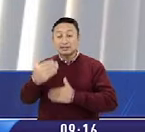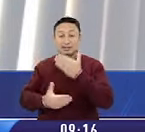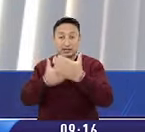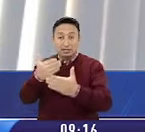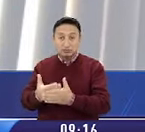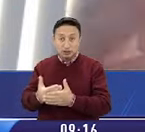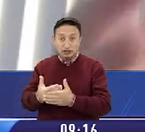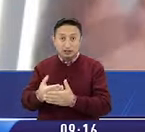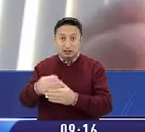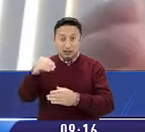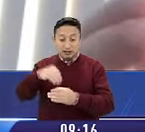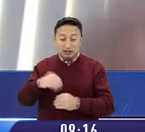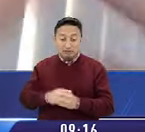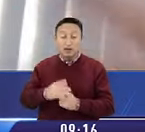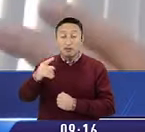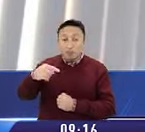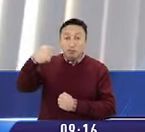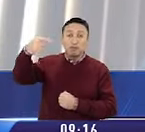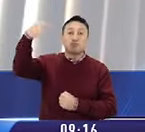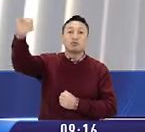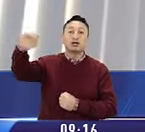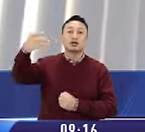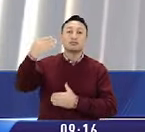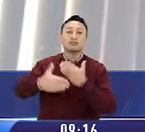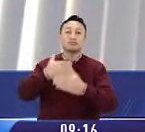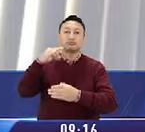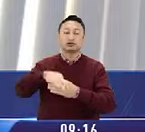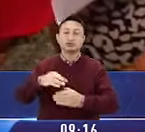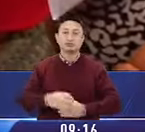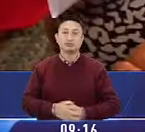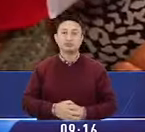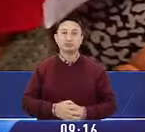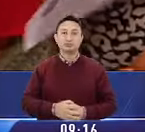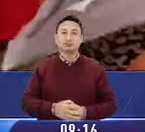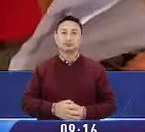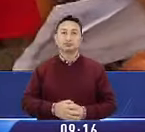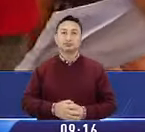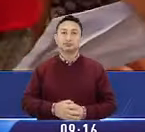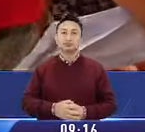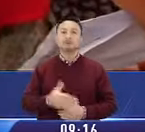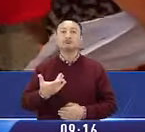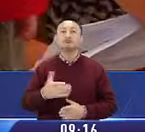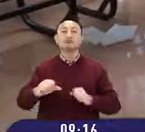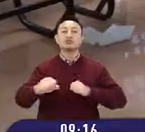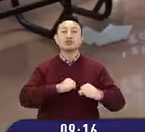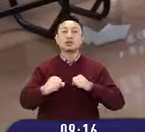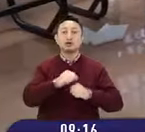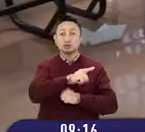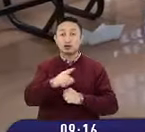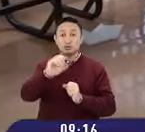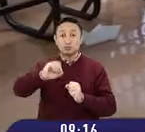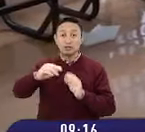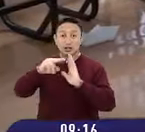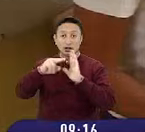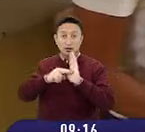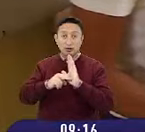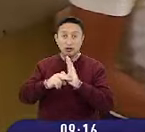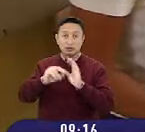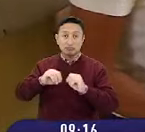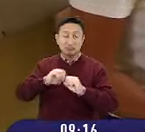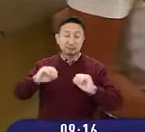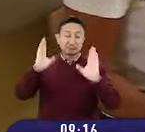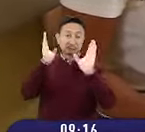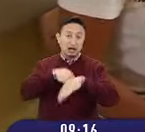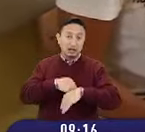esa fecha, pues ya constarán para futuros procesos electorales. El trámite de habilitación para formar parte del padrón electoral es